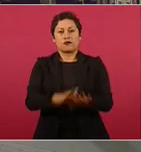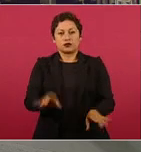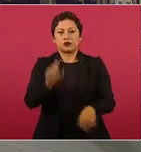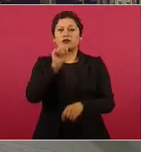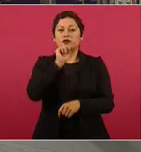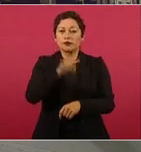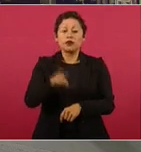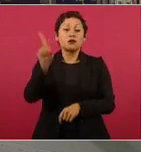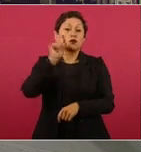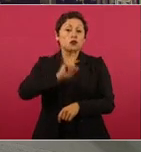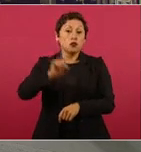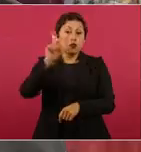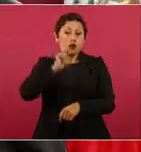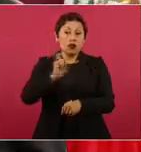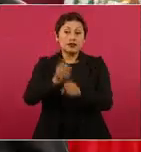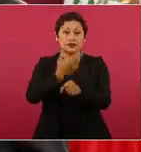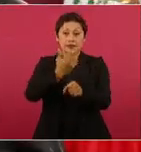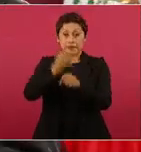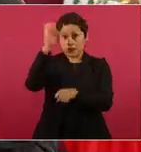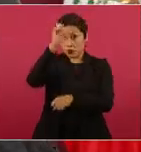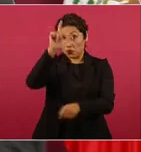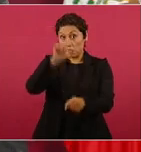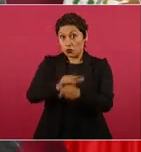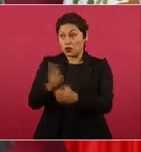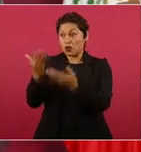Cultura, Alejandra Fraustro,